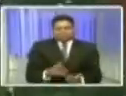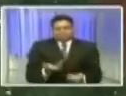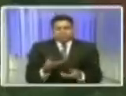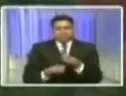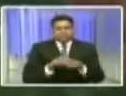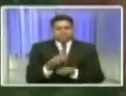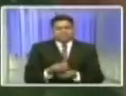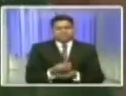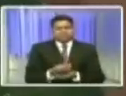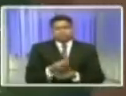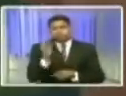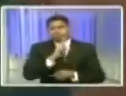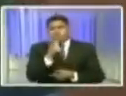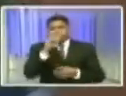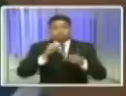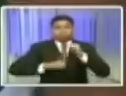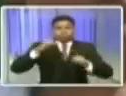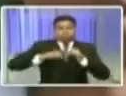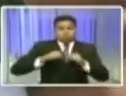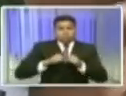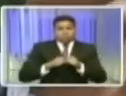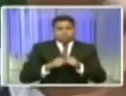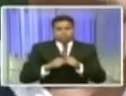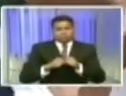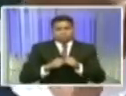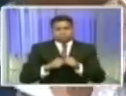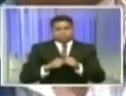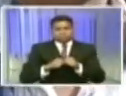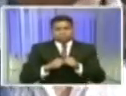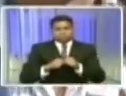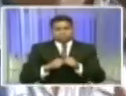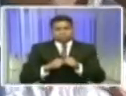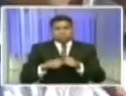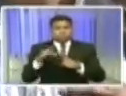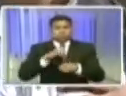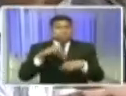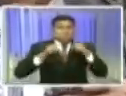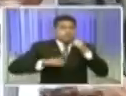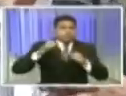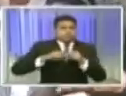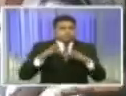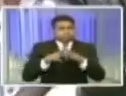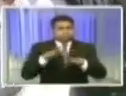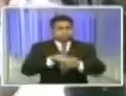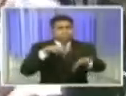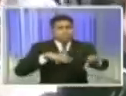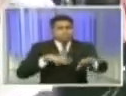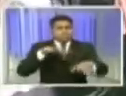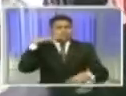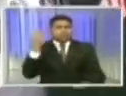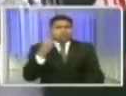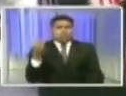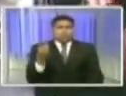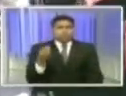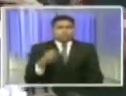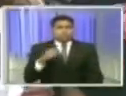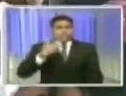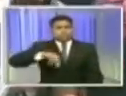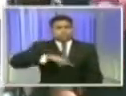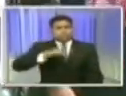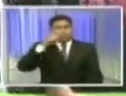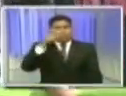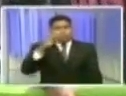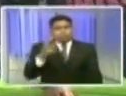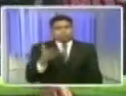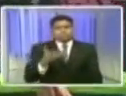No tengo duda que la inmensa y total mayoría de la juventud venezolana y de nuestro pueblo, si tuviera